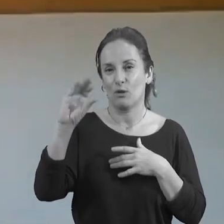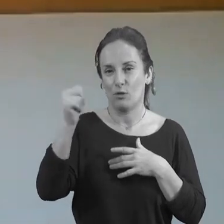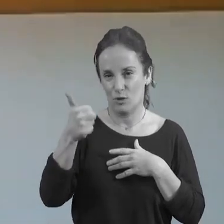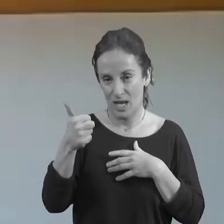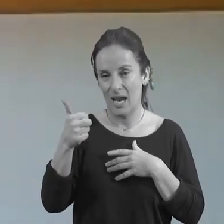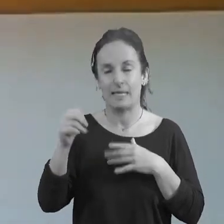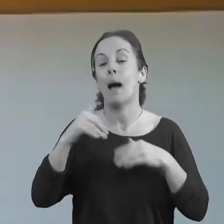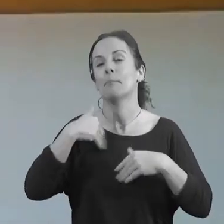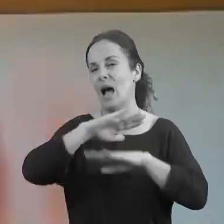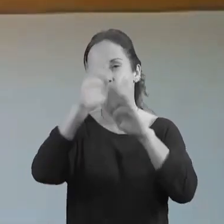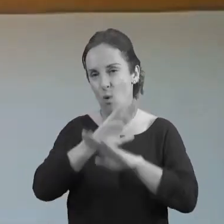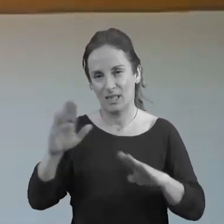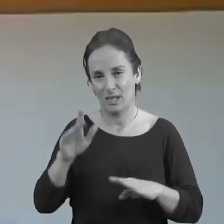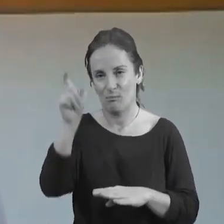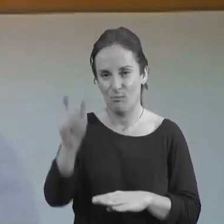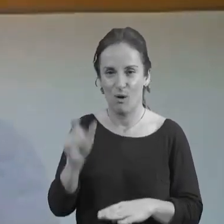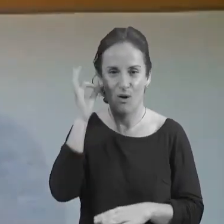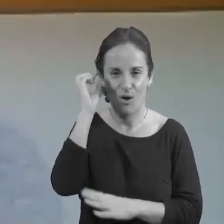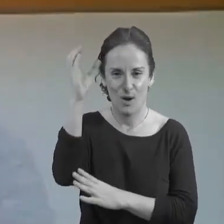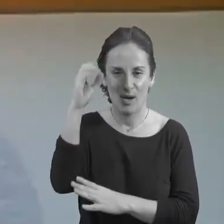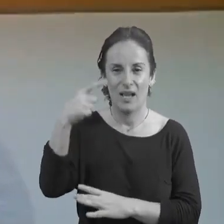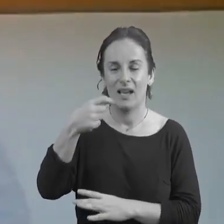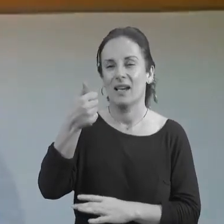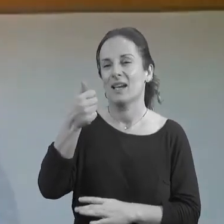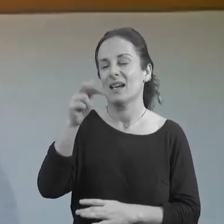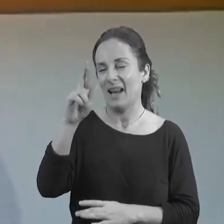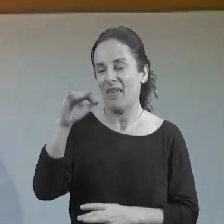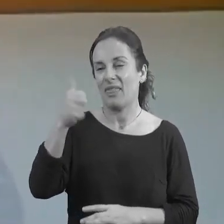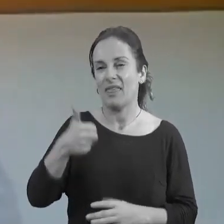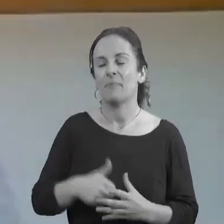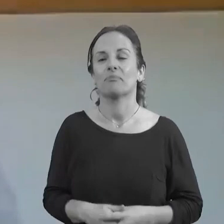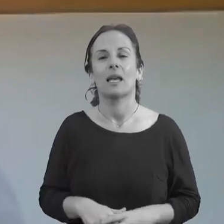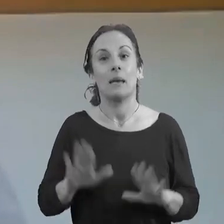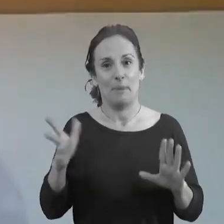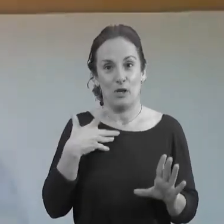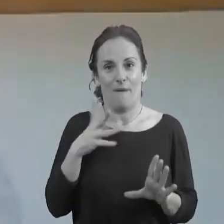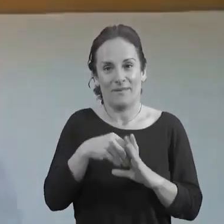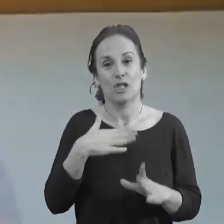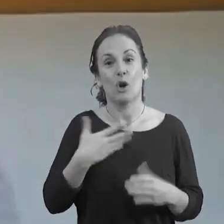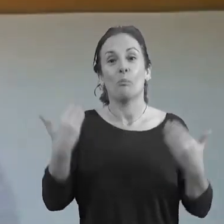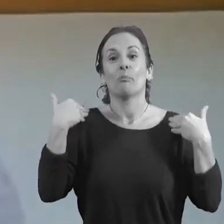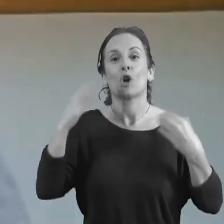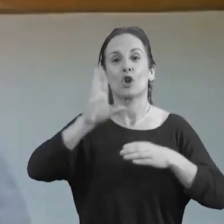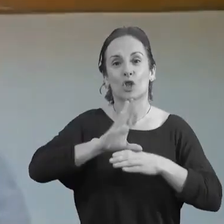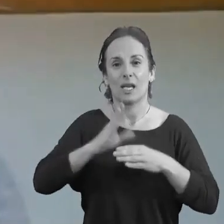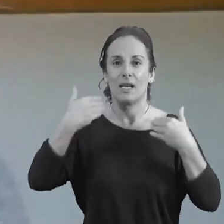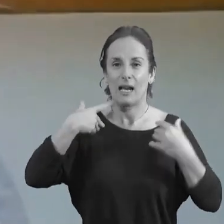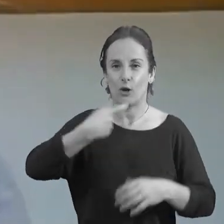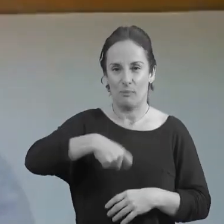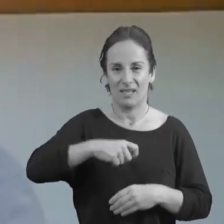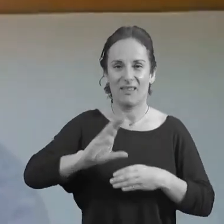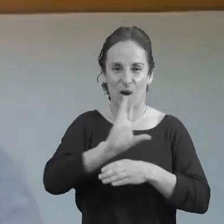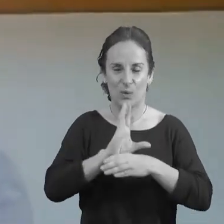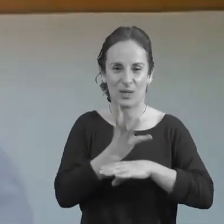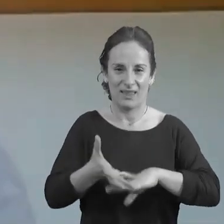y cerramos con Gracia un poco con el global, ¿no? Y yo me meto, yo soy consellera de presidencia del Consell de